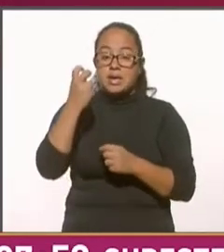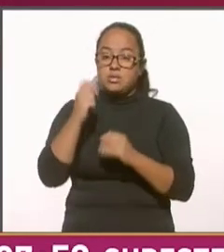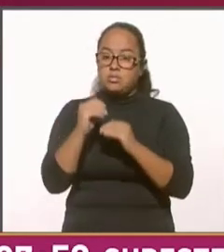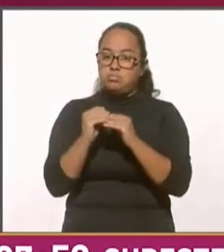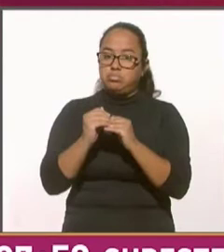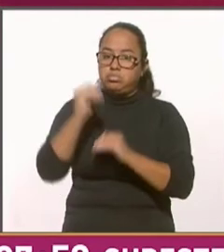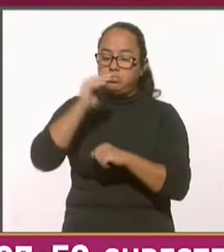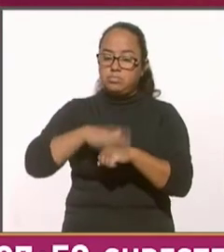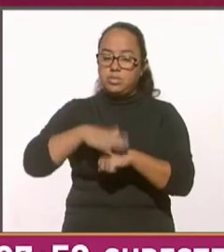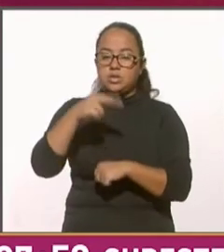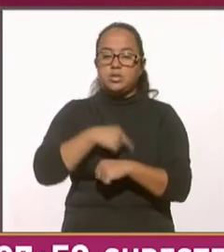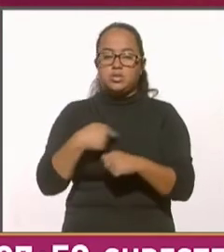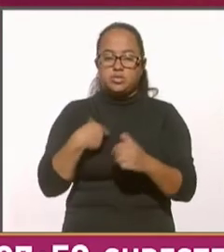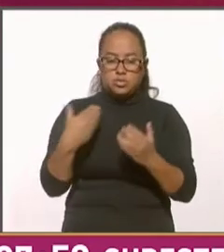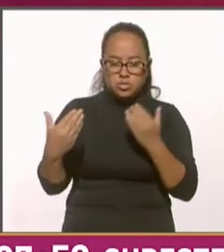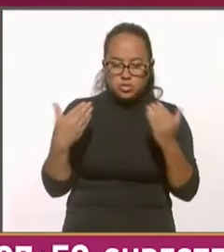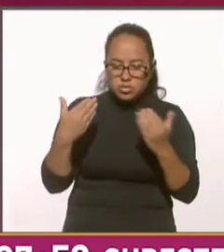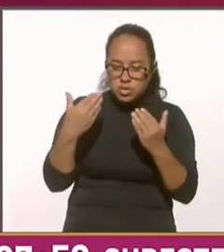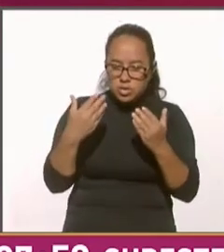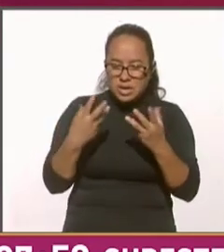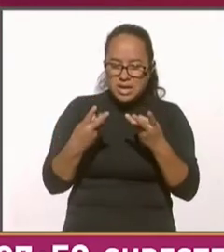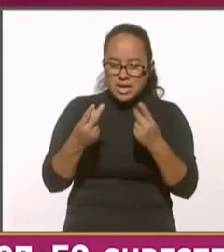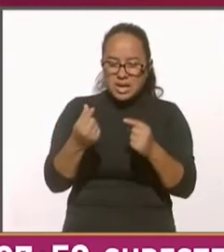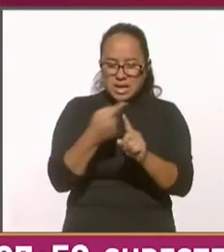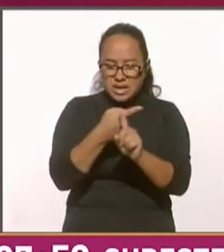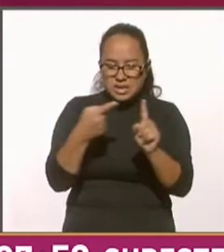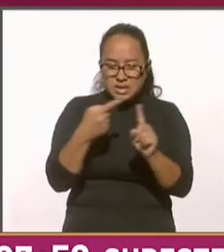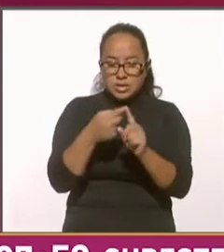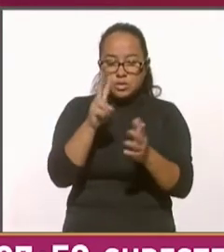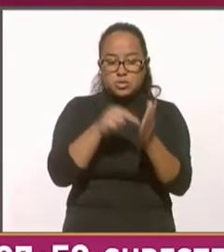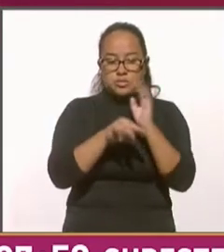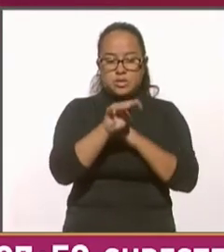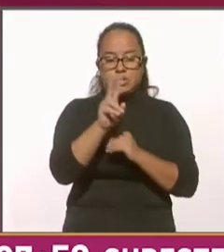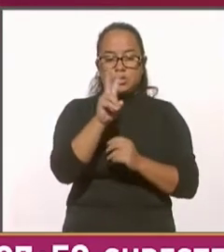si lo comparamos con el gasto medio, que en el 19 fue